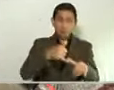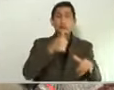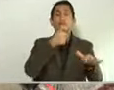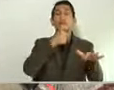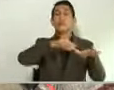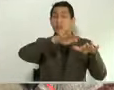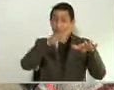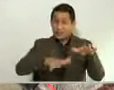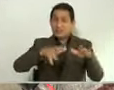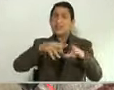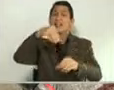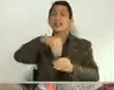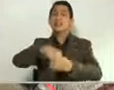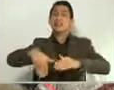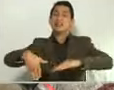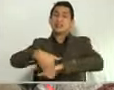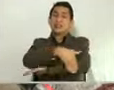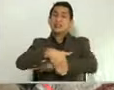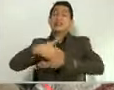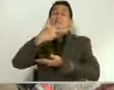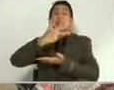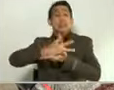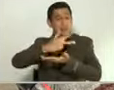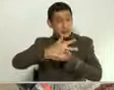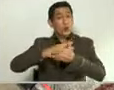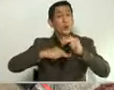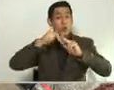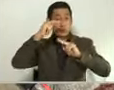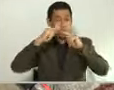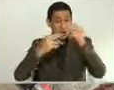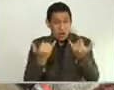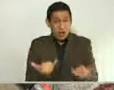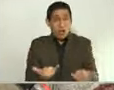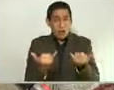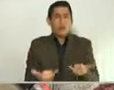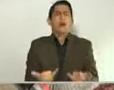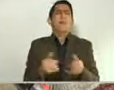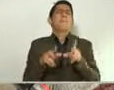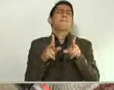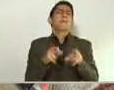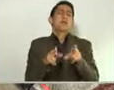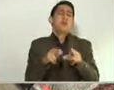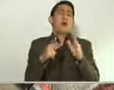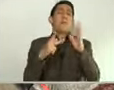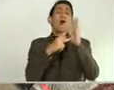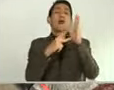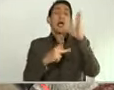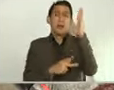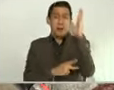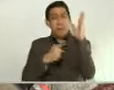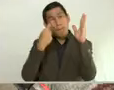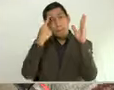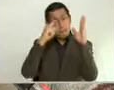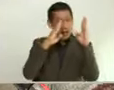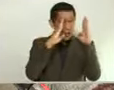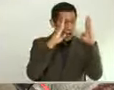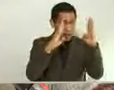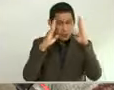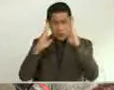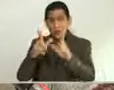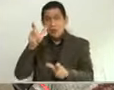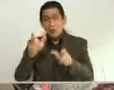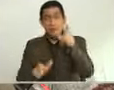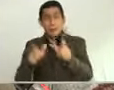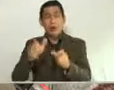Jesús. Y dentro de este mismo programa de poder abrigar a la gente que menos tiene, a los más pobres, a